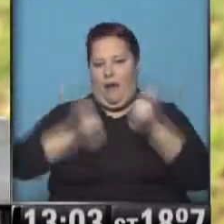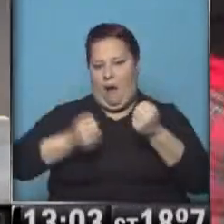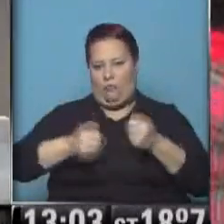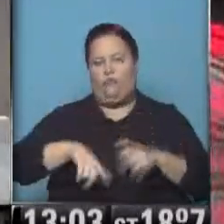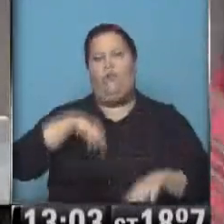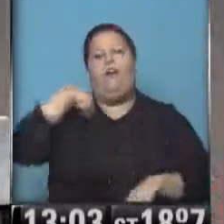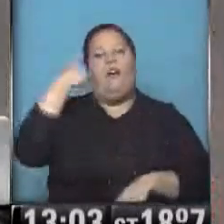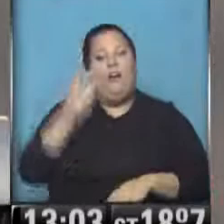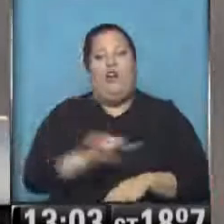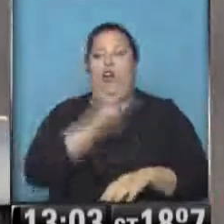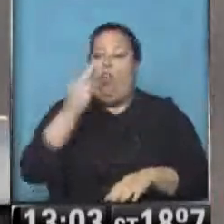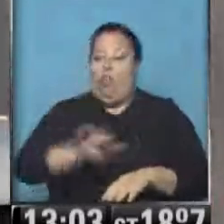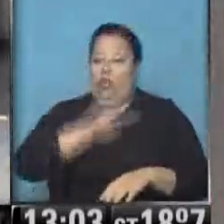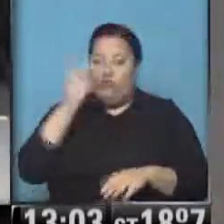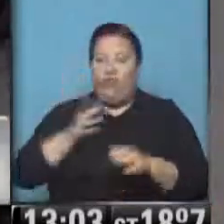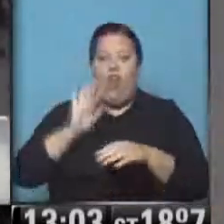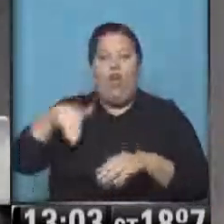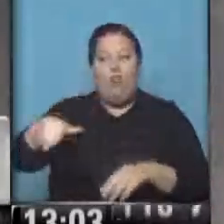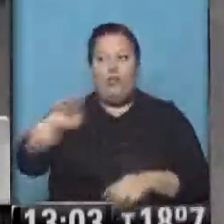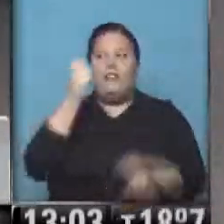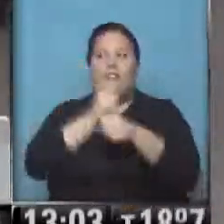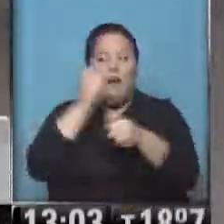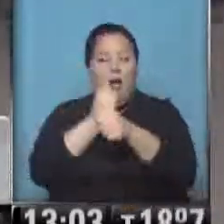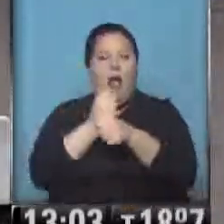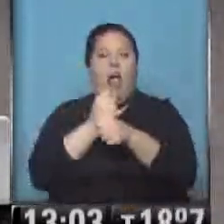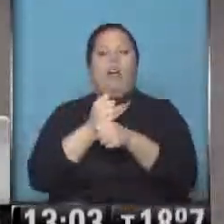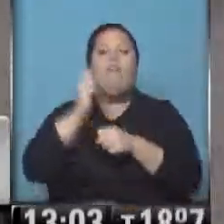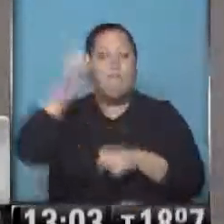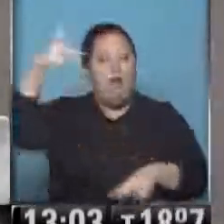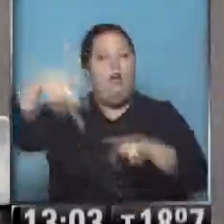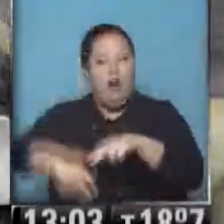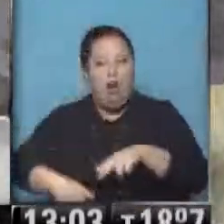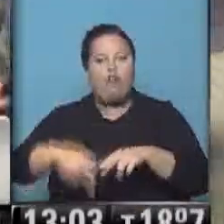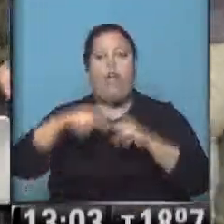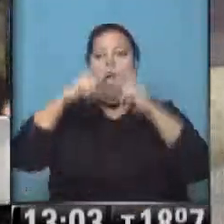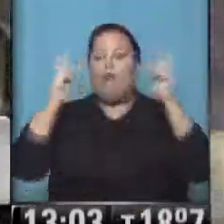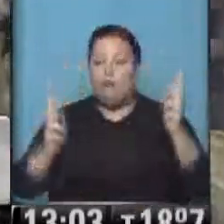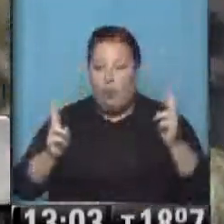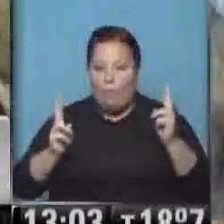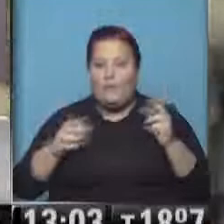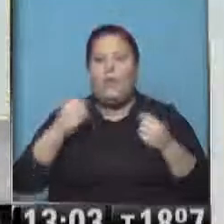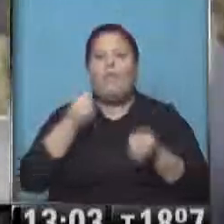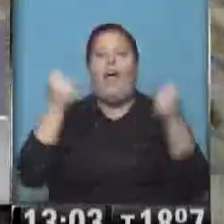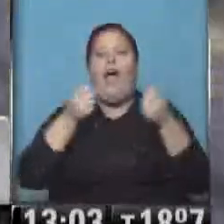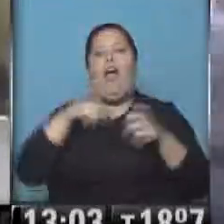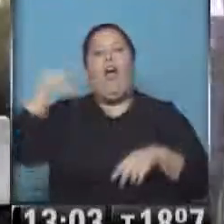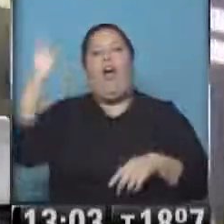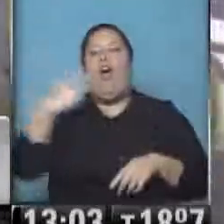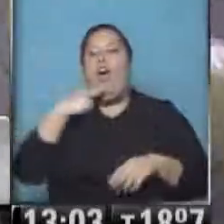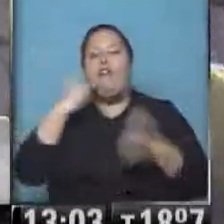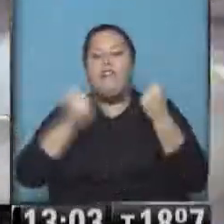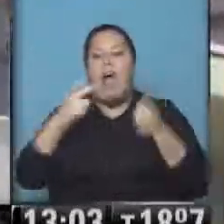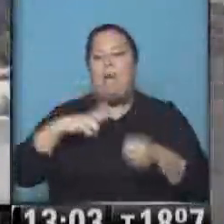después de permanecer 2 horas sobre la colectora, los trabajadores lograron cortar la autopista al estacionarse con 11